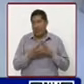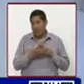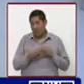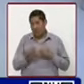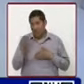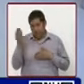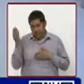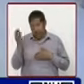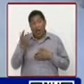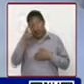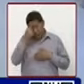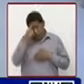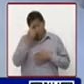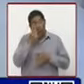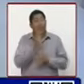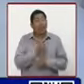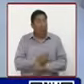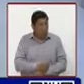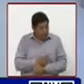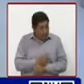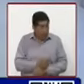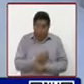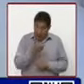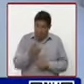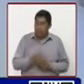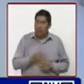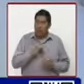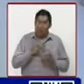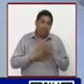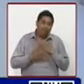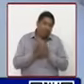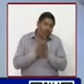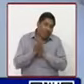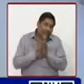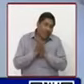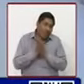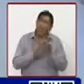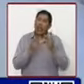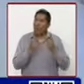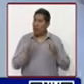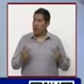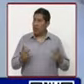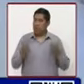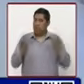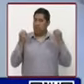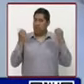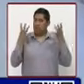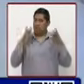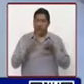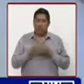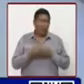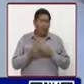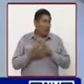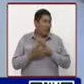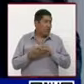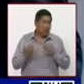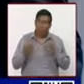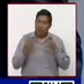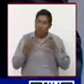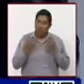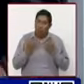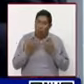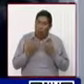Y tradiciones. A ver, veamos. Yo estoy ansioso porque, como lo decías, Potosí, que tiene tanta historia, incluso historias